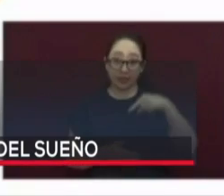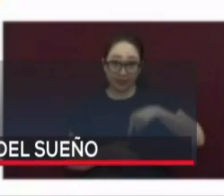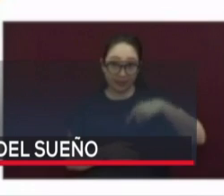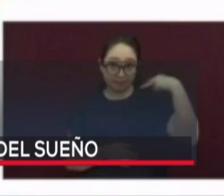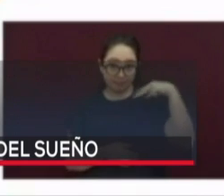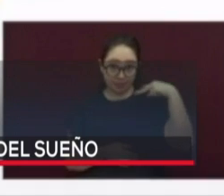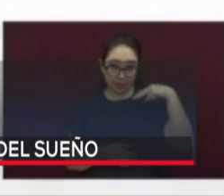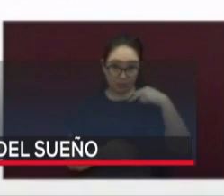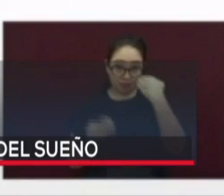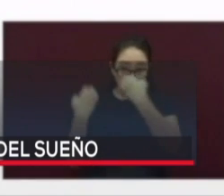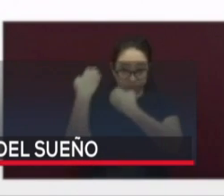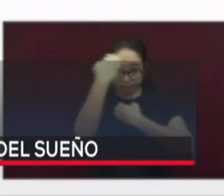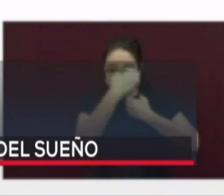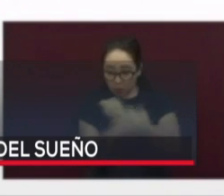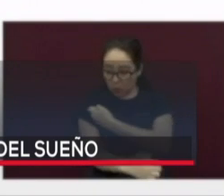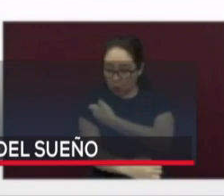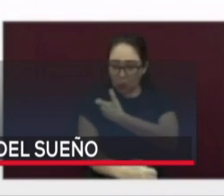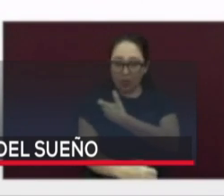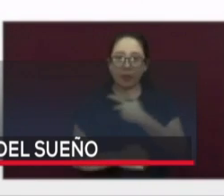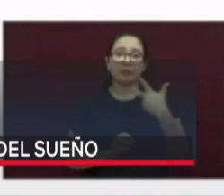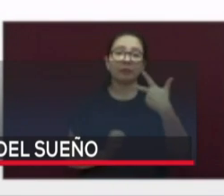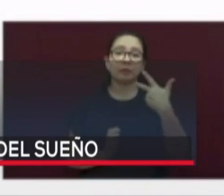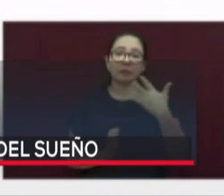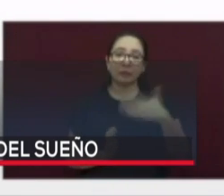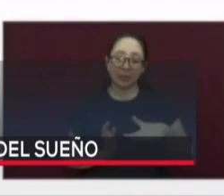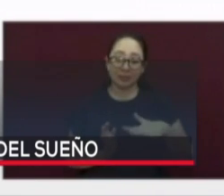estado, los casos estudiados son